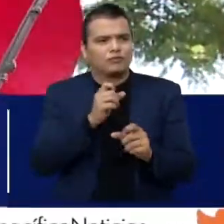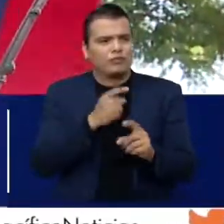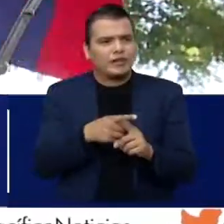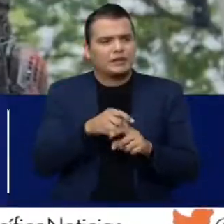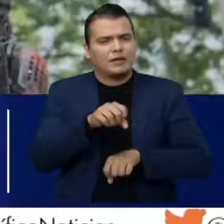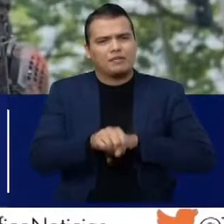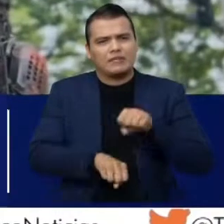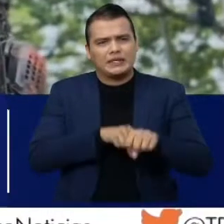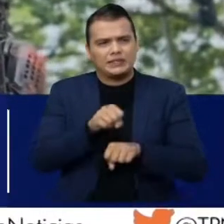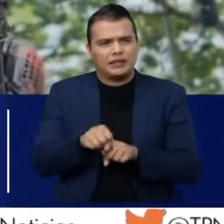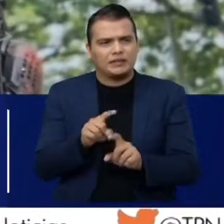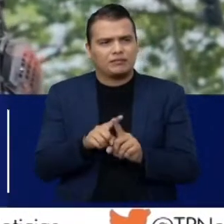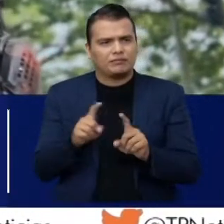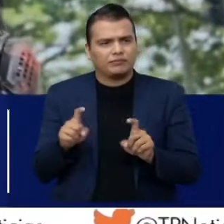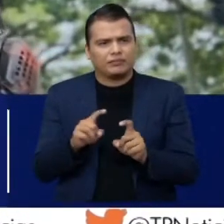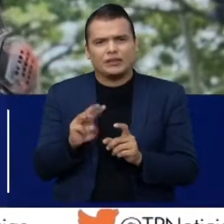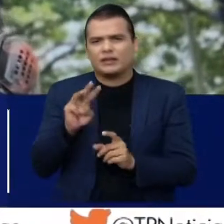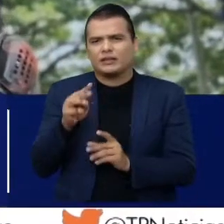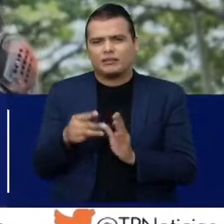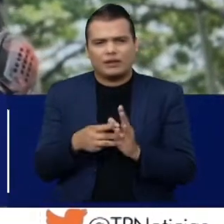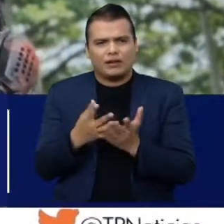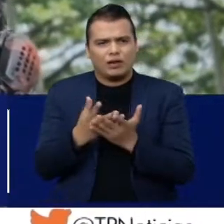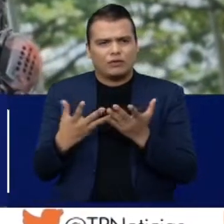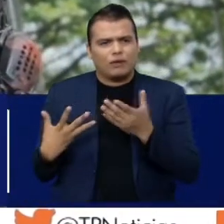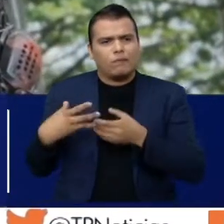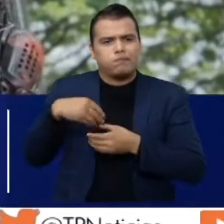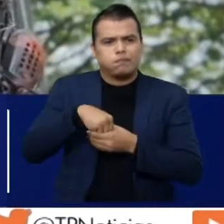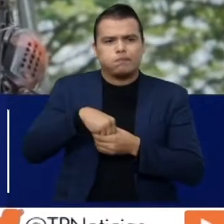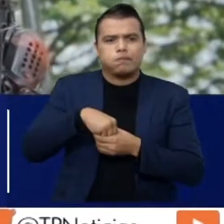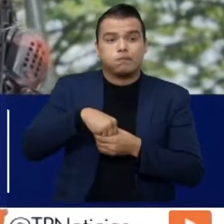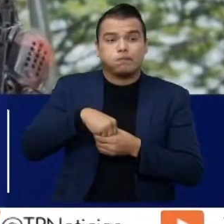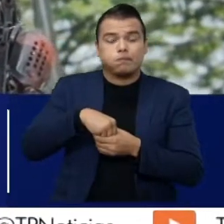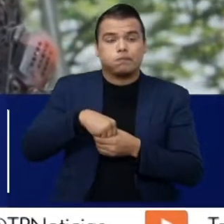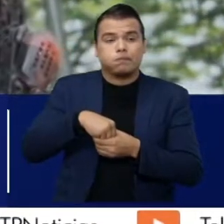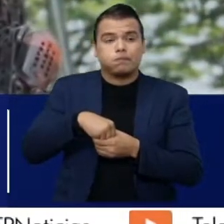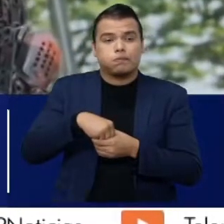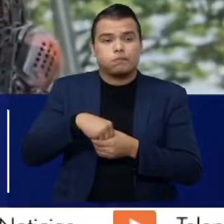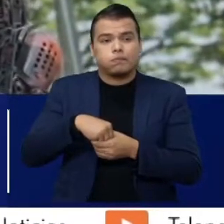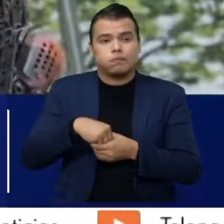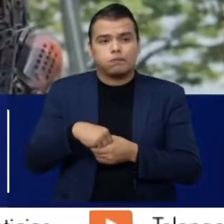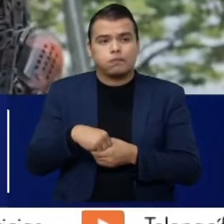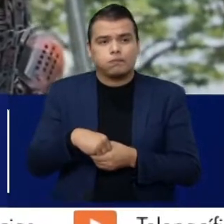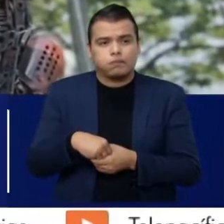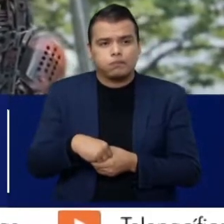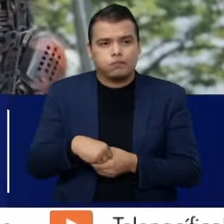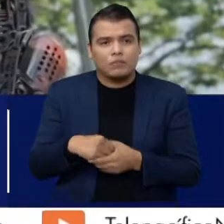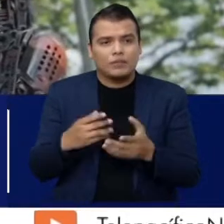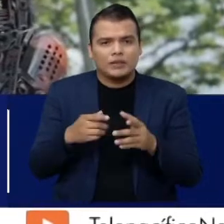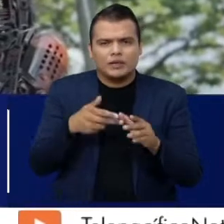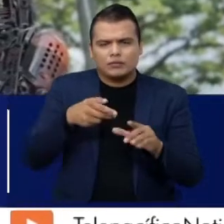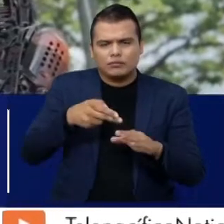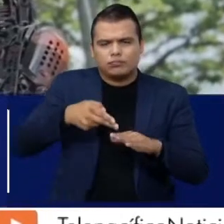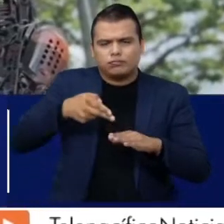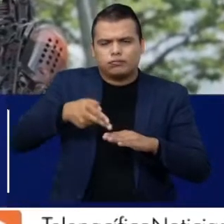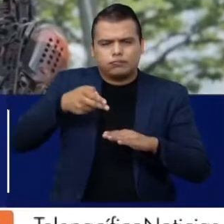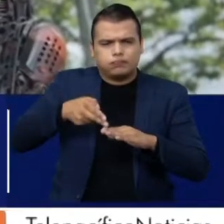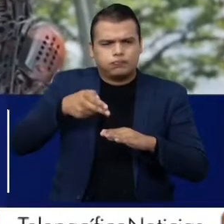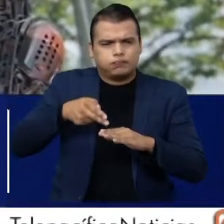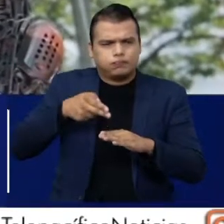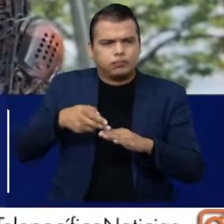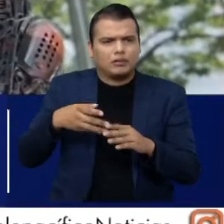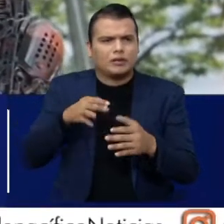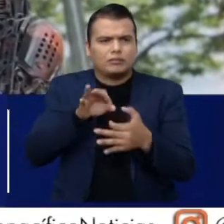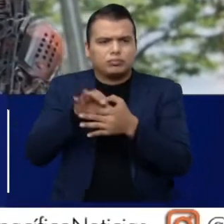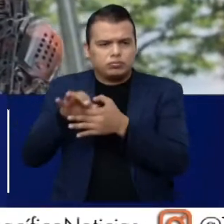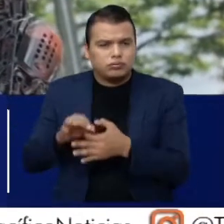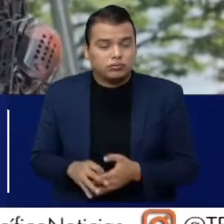un componente más o menos de más de 3.000 partes en piezas fundidas y soldadas en el